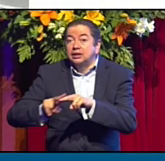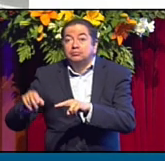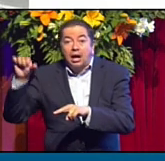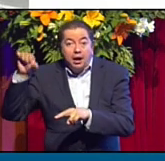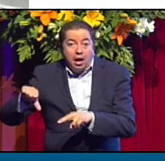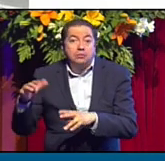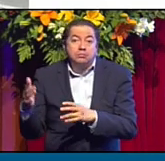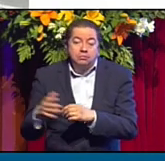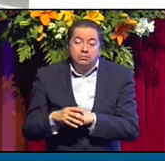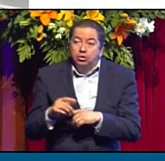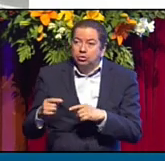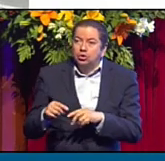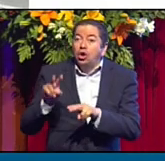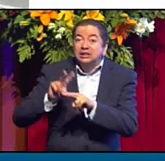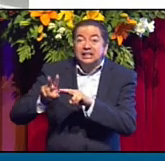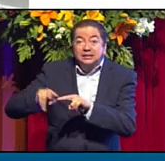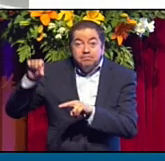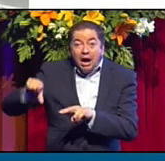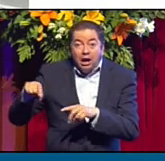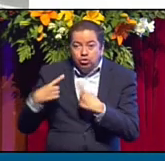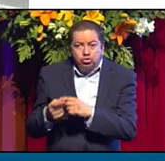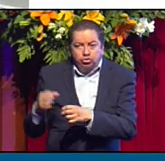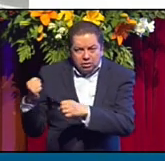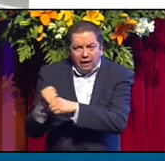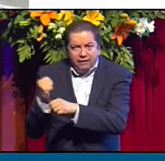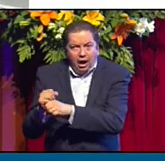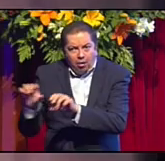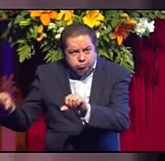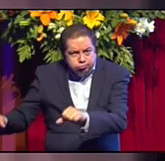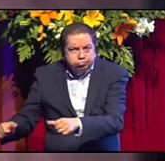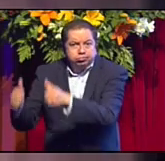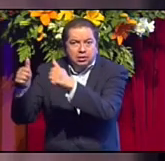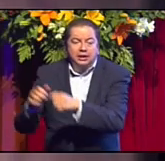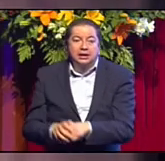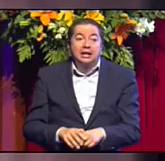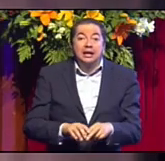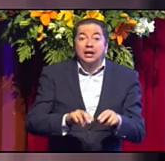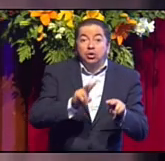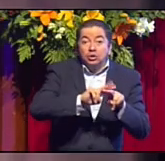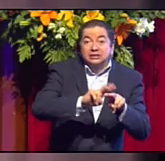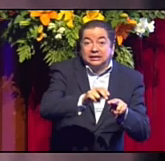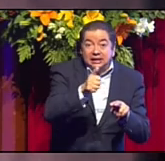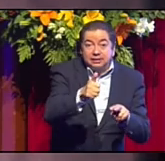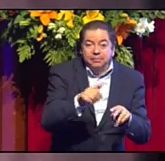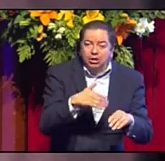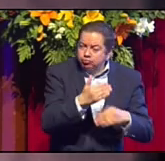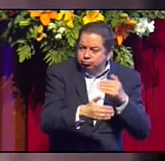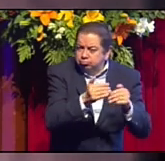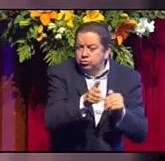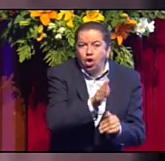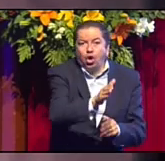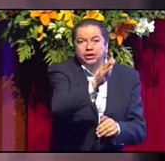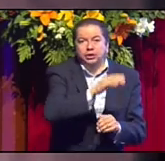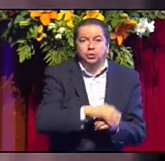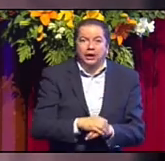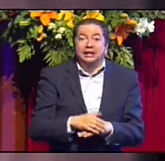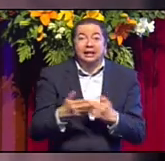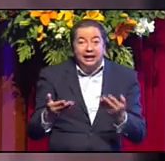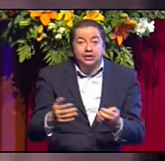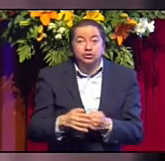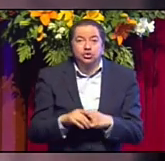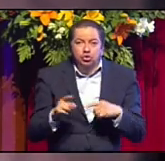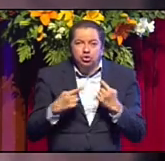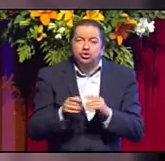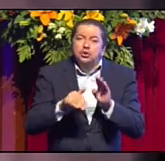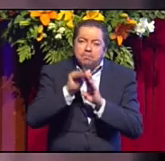mal y potenciemos las que se hacen bien. Bueno, nosotros tenemos claro cuál es nuestra labor, que es apoyar efectivamente para que